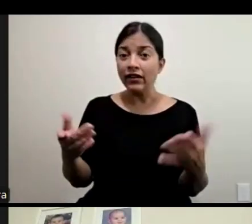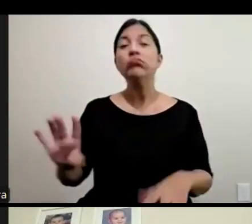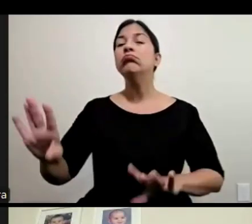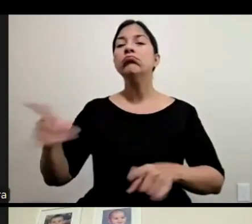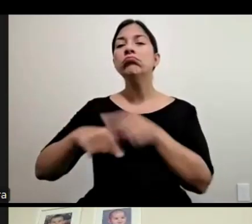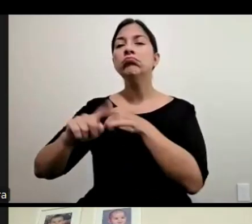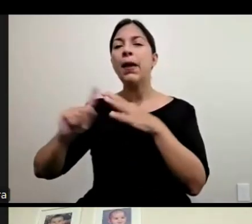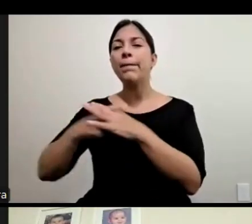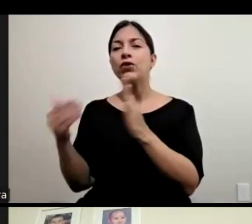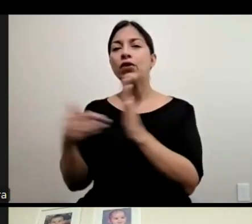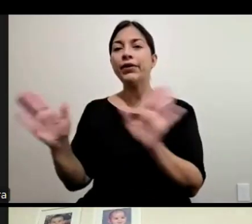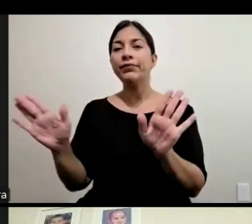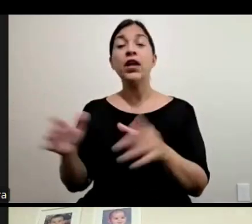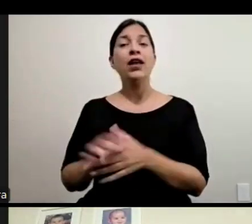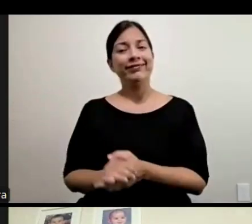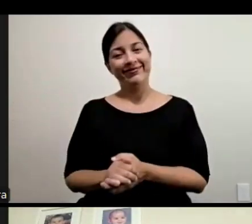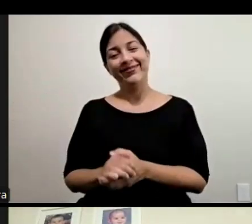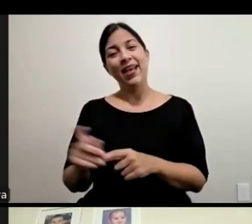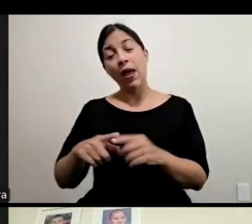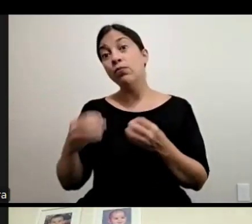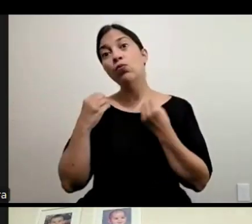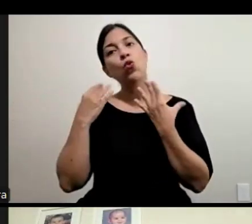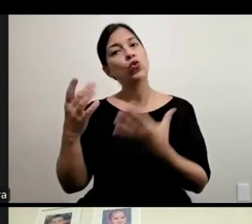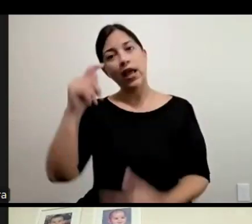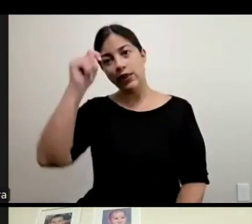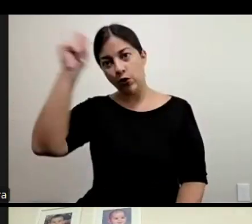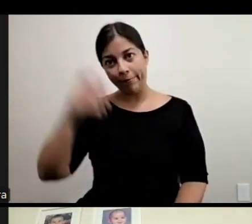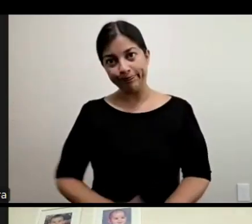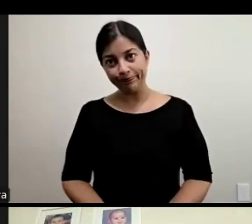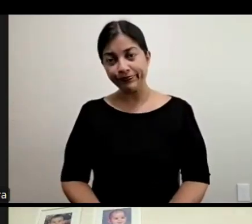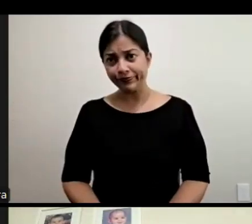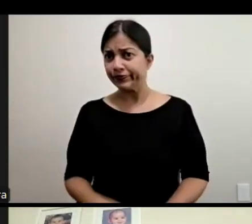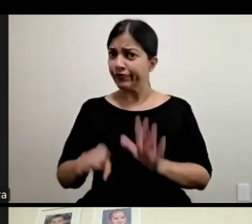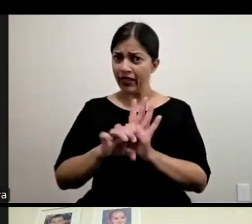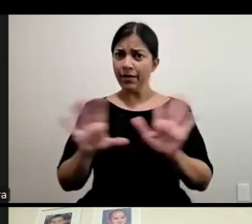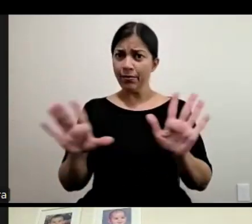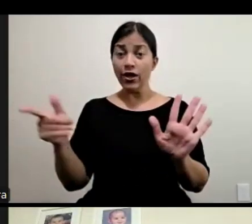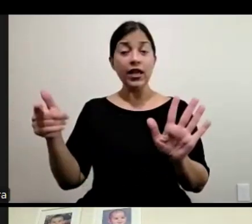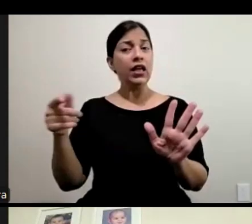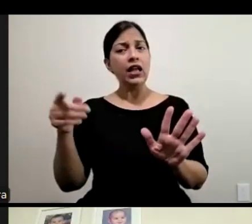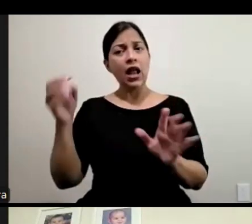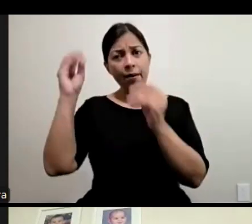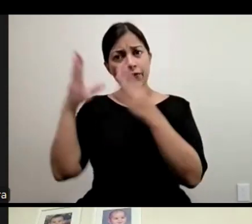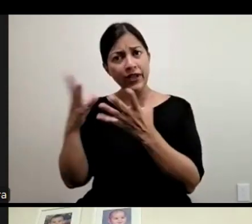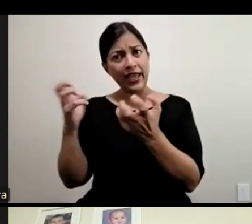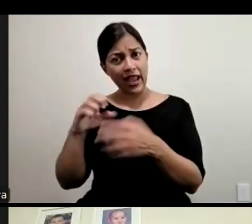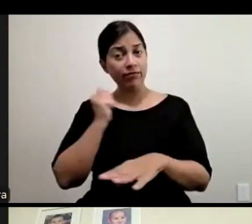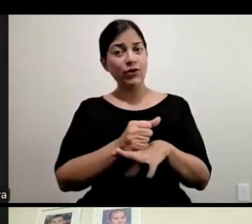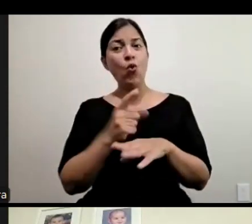Entonces, pero ella daba mucha teoría. Ella, por ejemplo, ella quería montar una